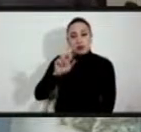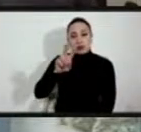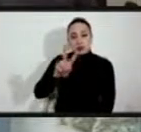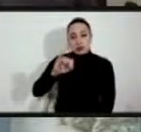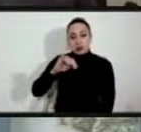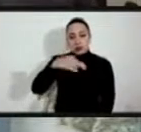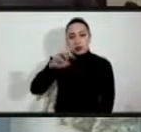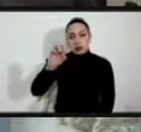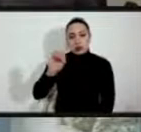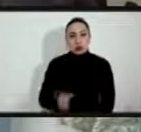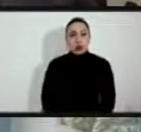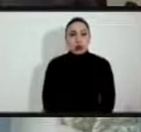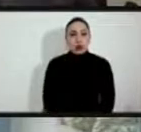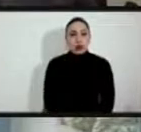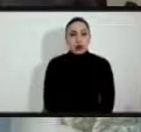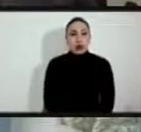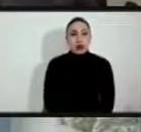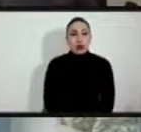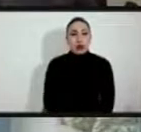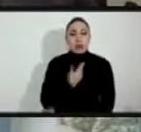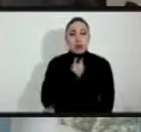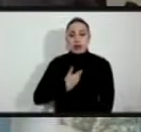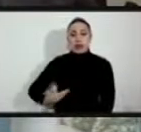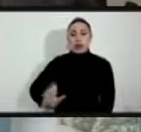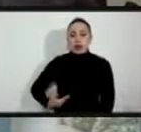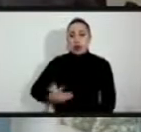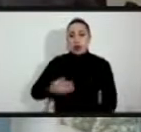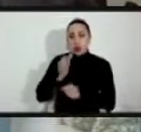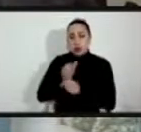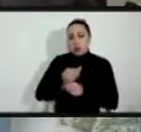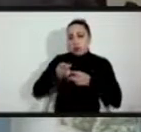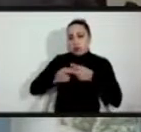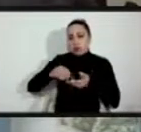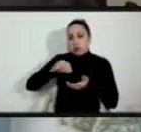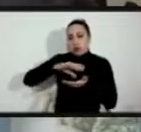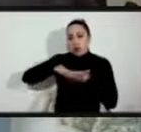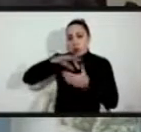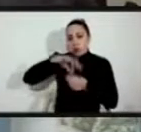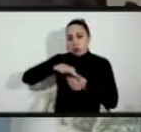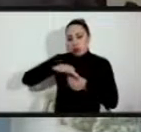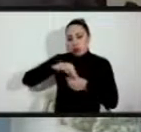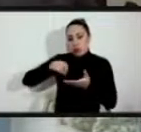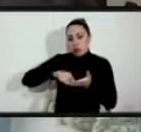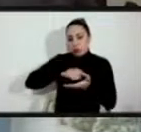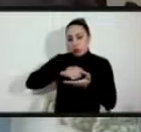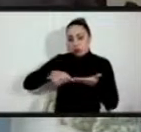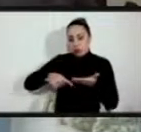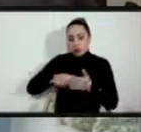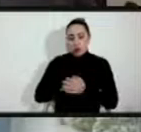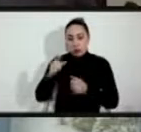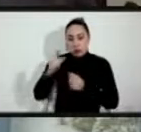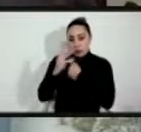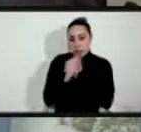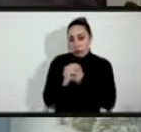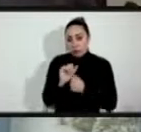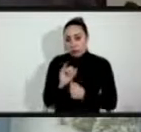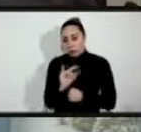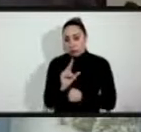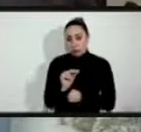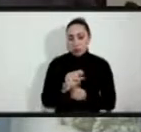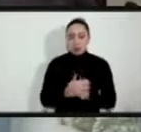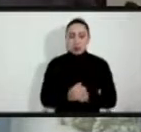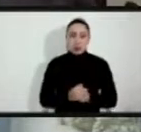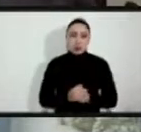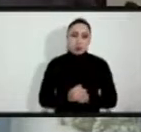Diputada Presidenta, estaríamos abriendo el sistema electrónico si usted nos da su aprobación.